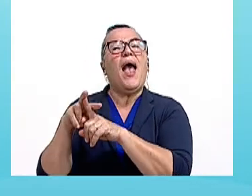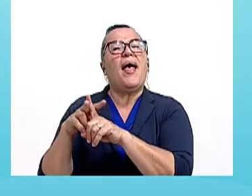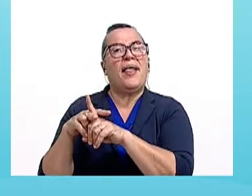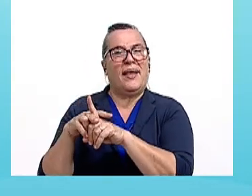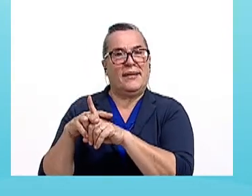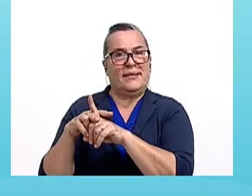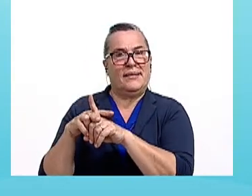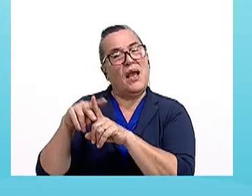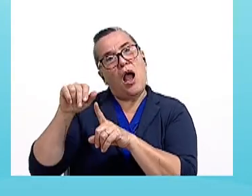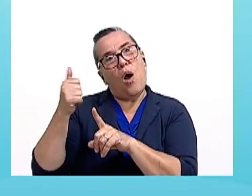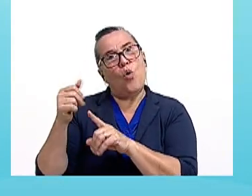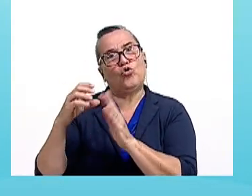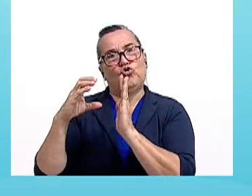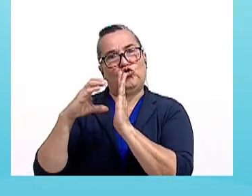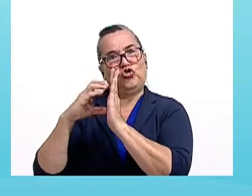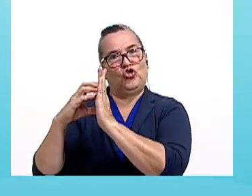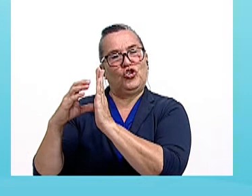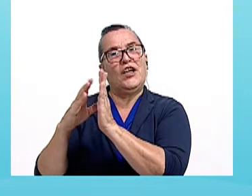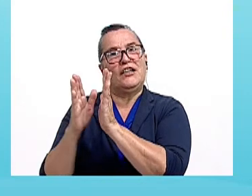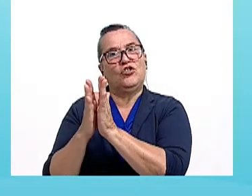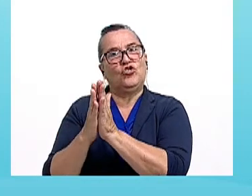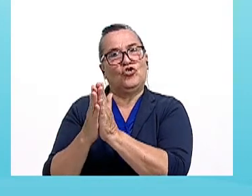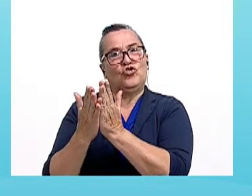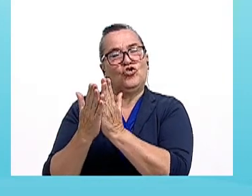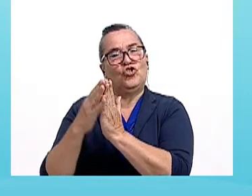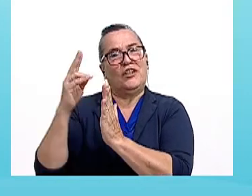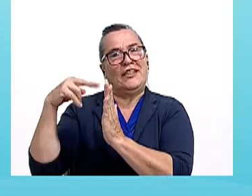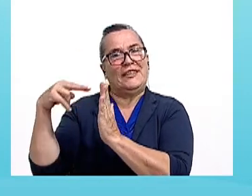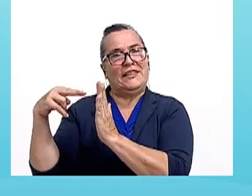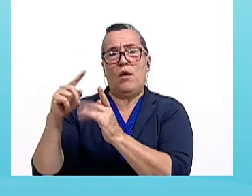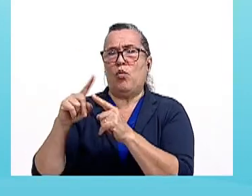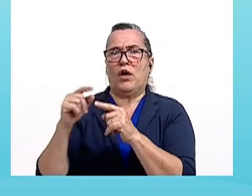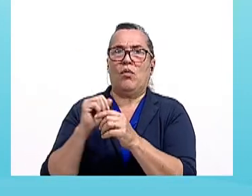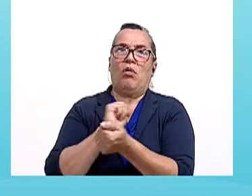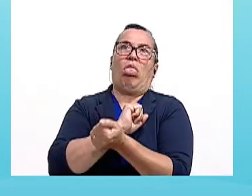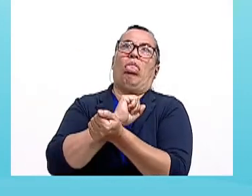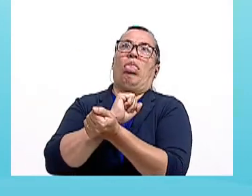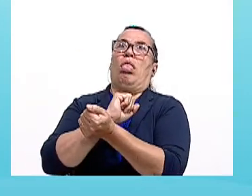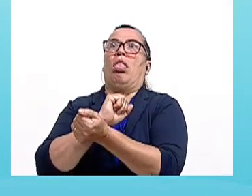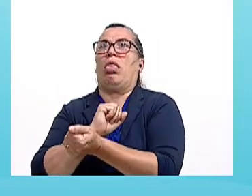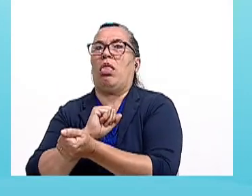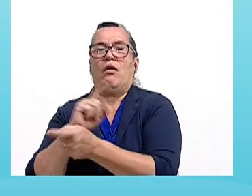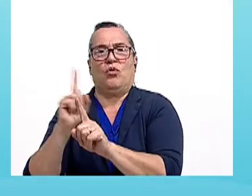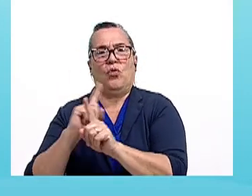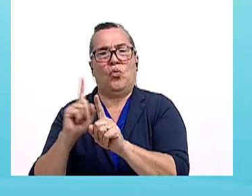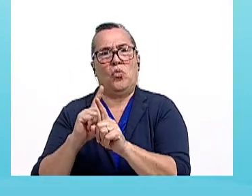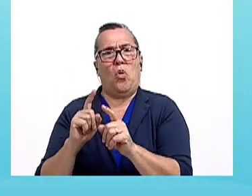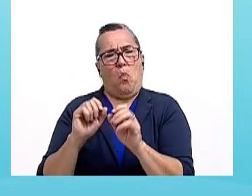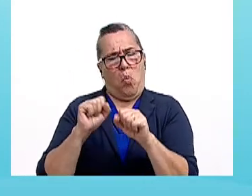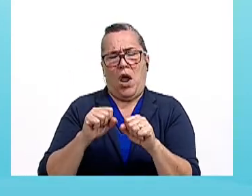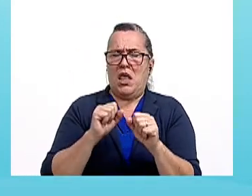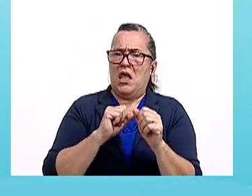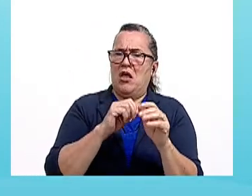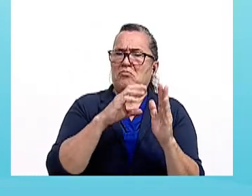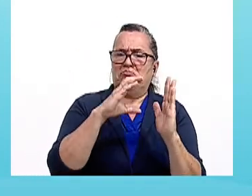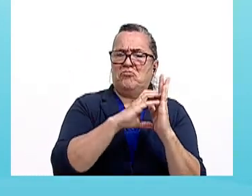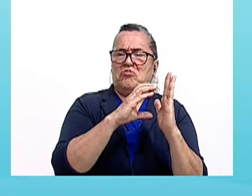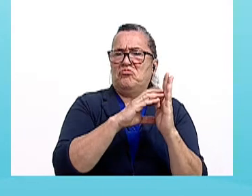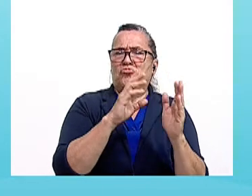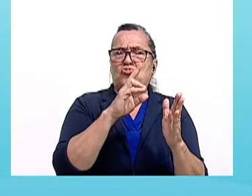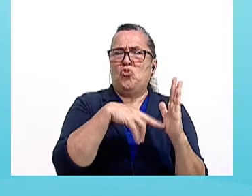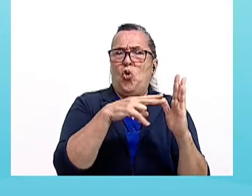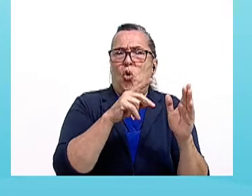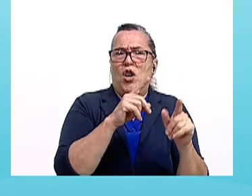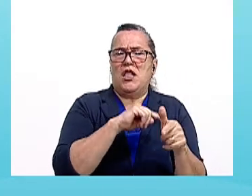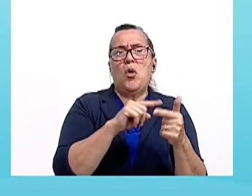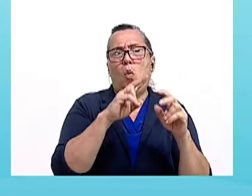a otros textos literarios, porque esto no es una camisa de fuerza. Incluso a textos no literarios se les puede aplicar